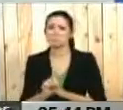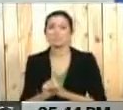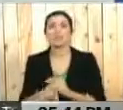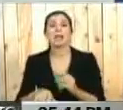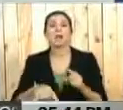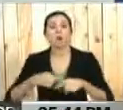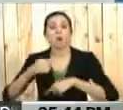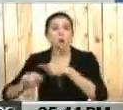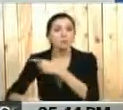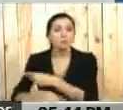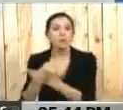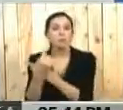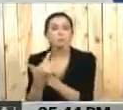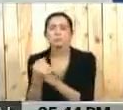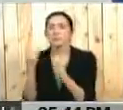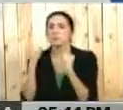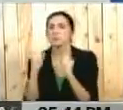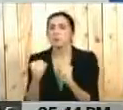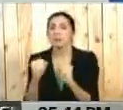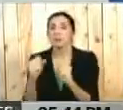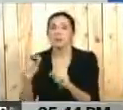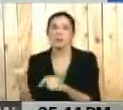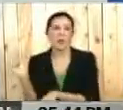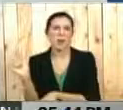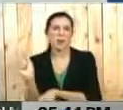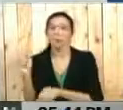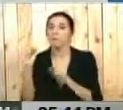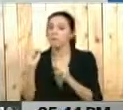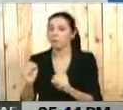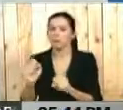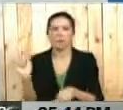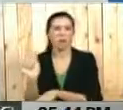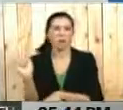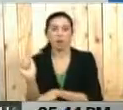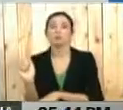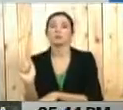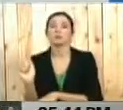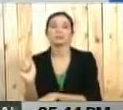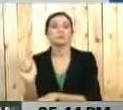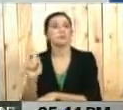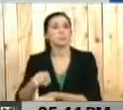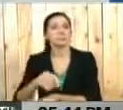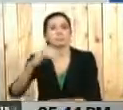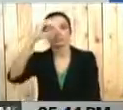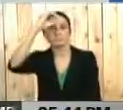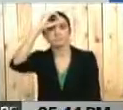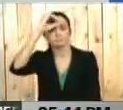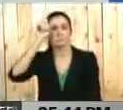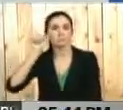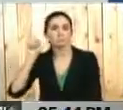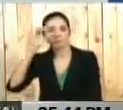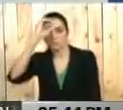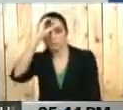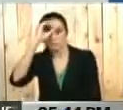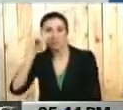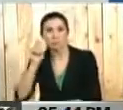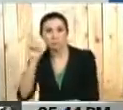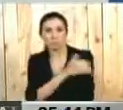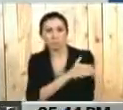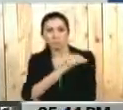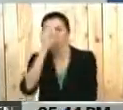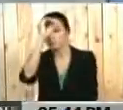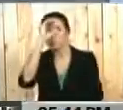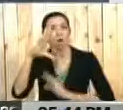una especie de radicalismo verbal, pero también un desconocimiento muy grave de la Constitución y de